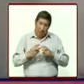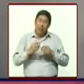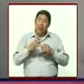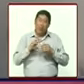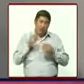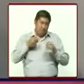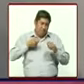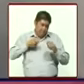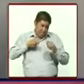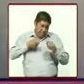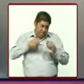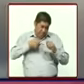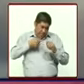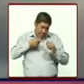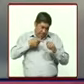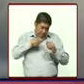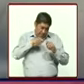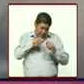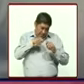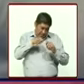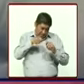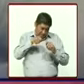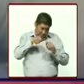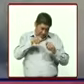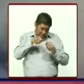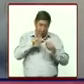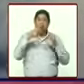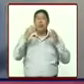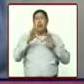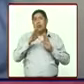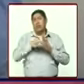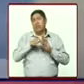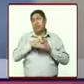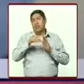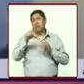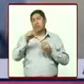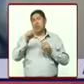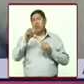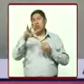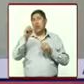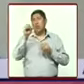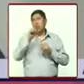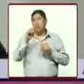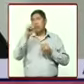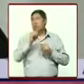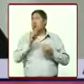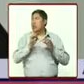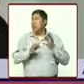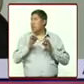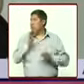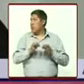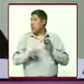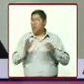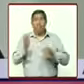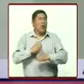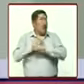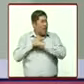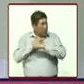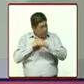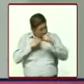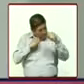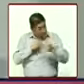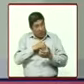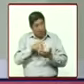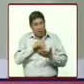tratamientos con láser, como el que vamos a ver en vivo, también tienen un descuento de un 20 a 30%. Y sí, es la campaña central,